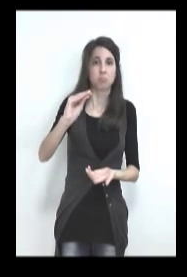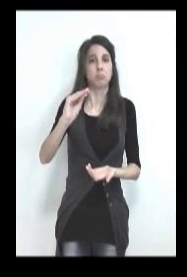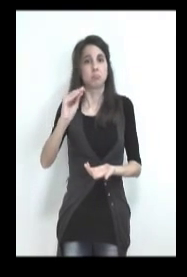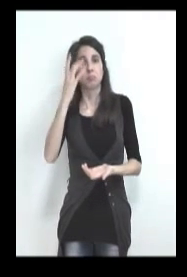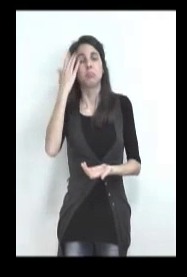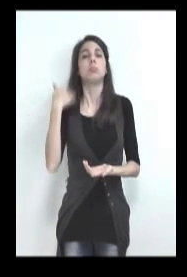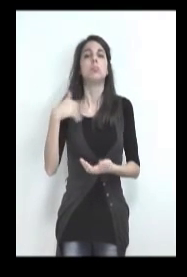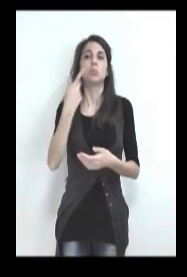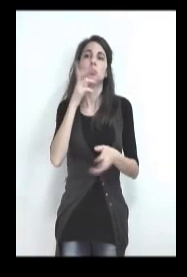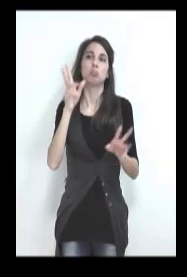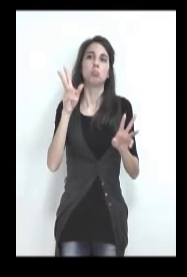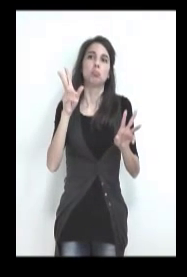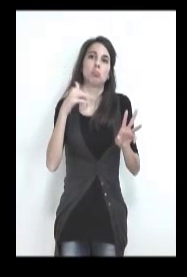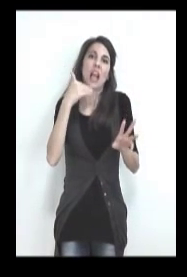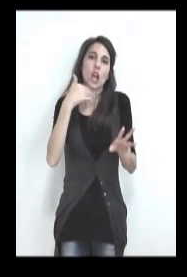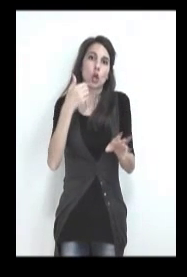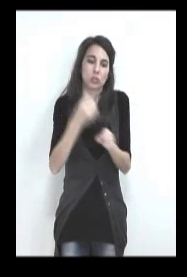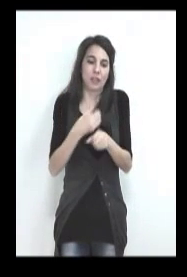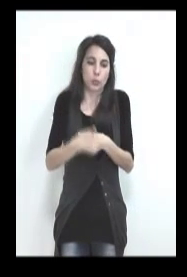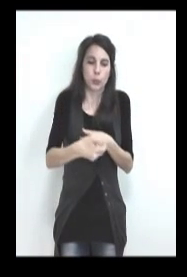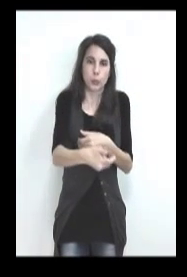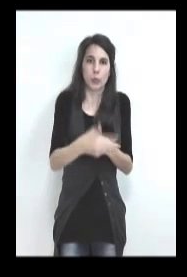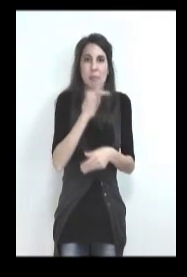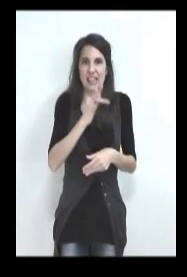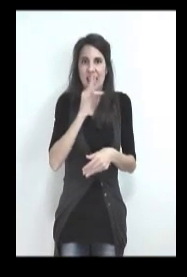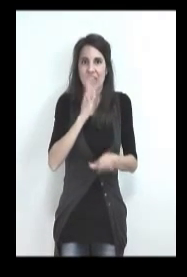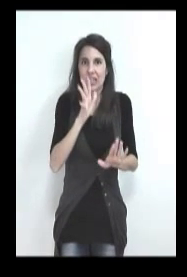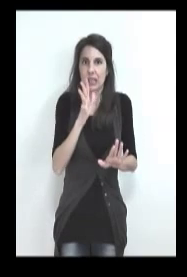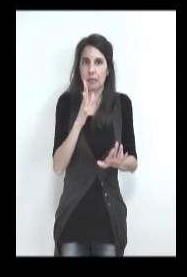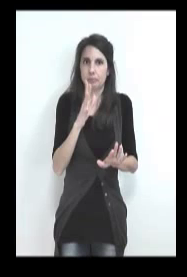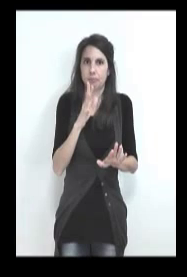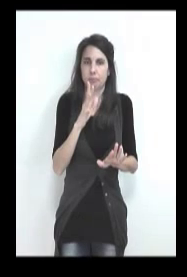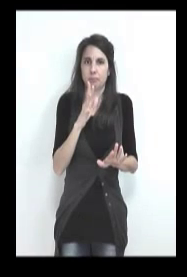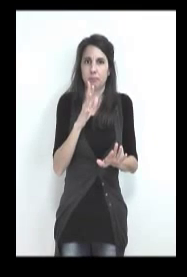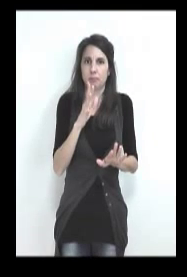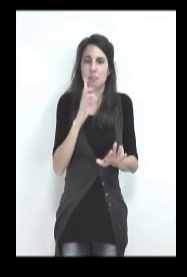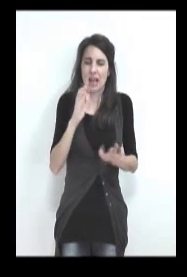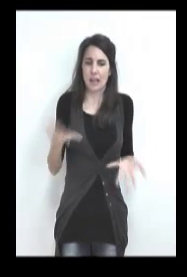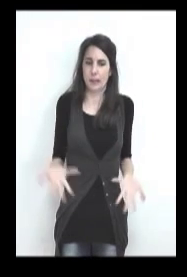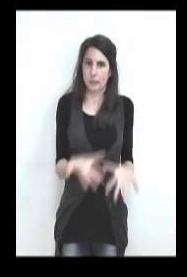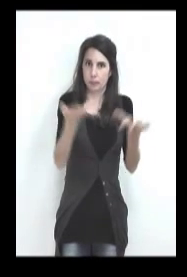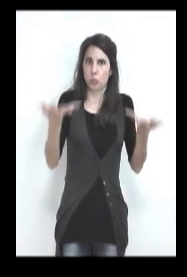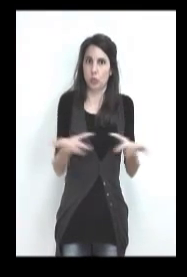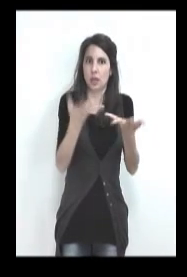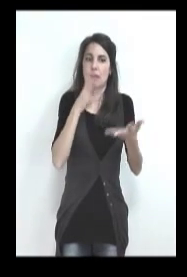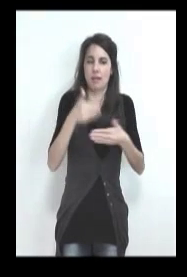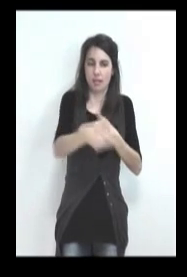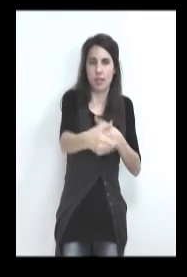que estamos a tiempo, pero que es un pendiente ahora mismo para impulsar y para